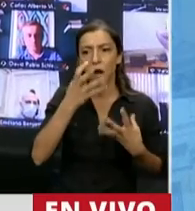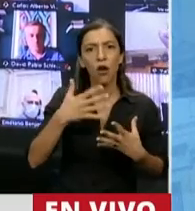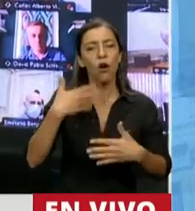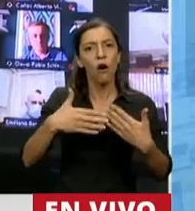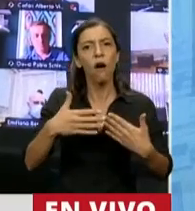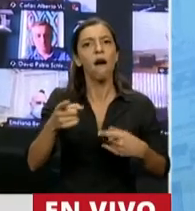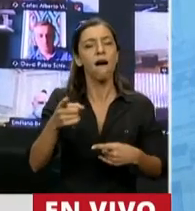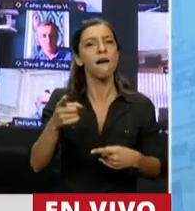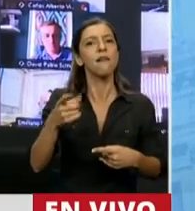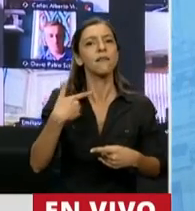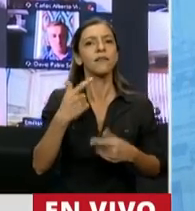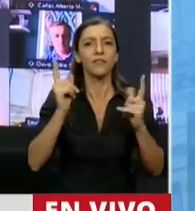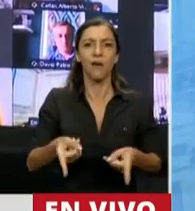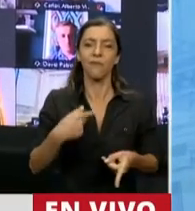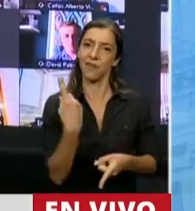vida.